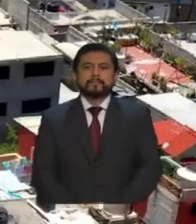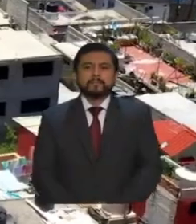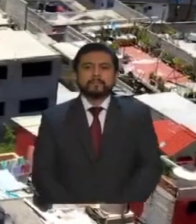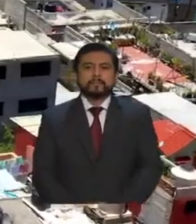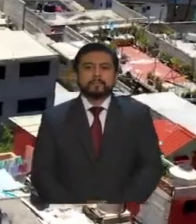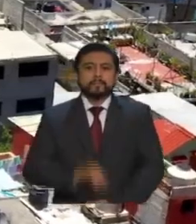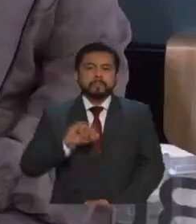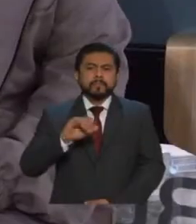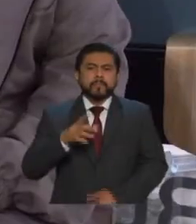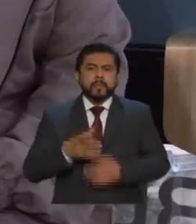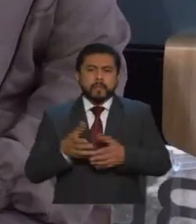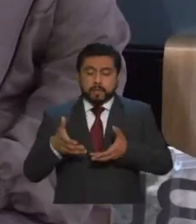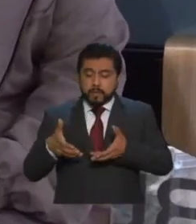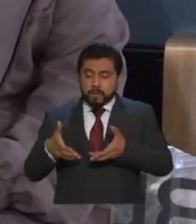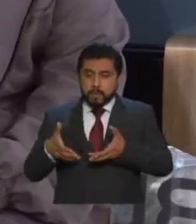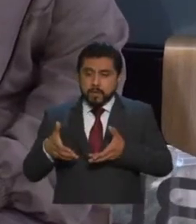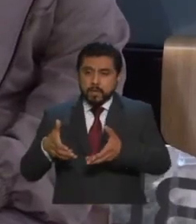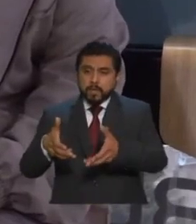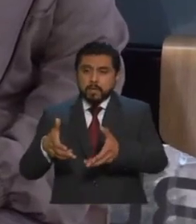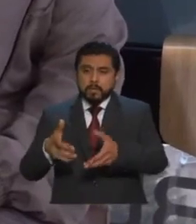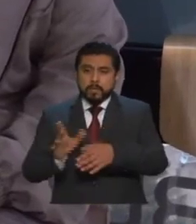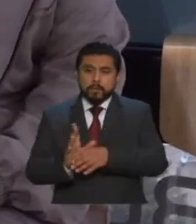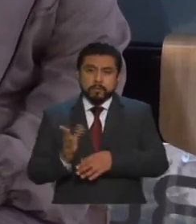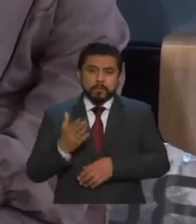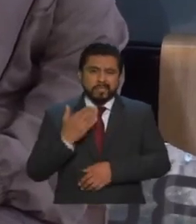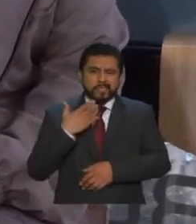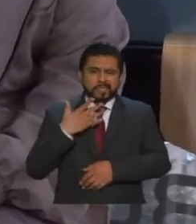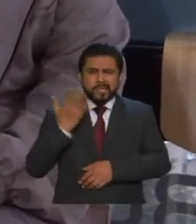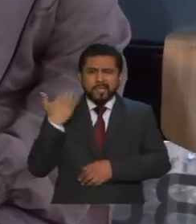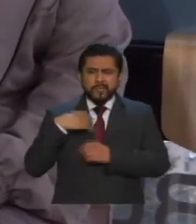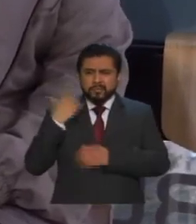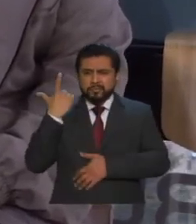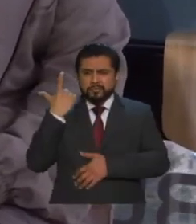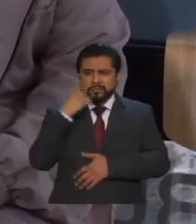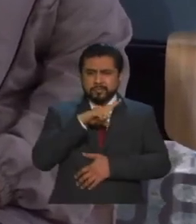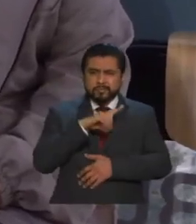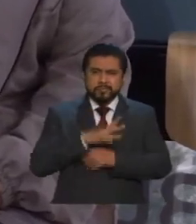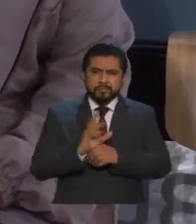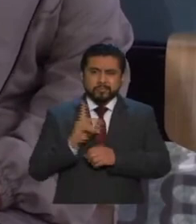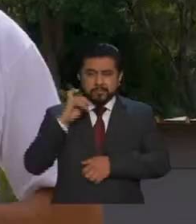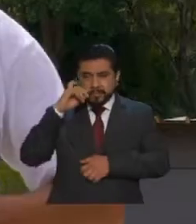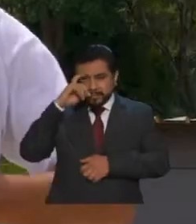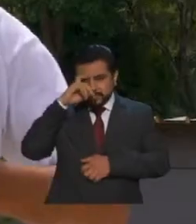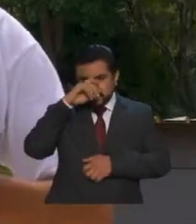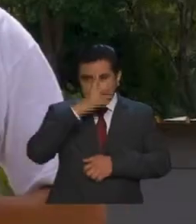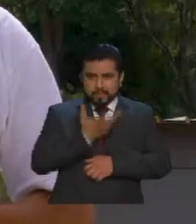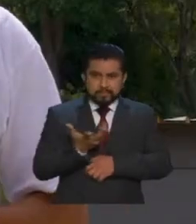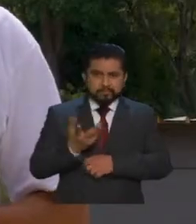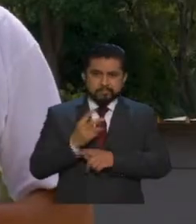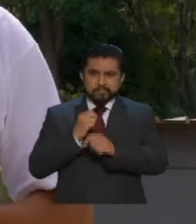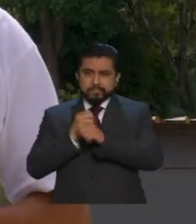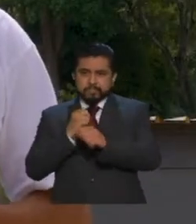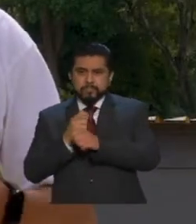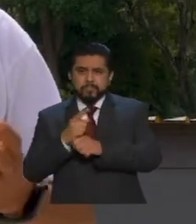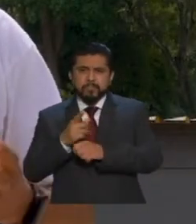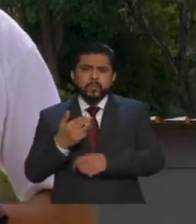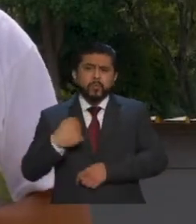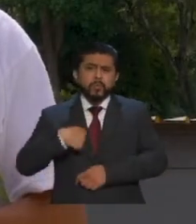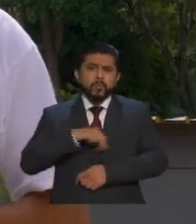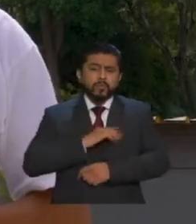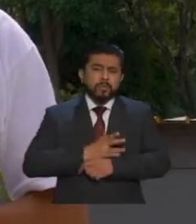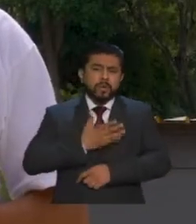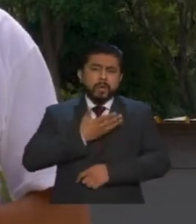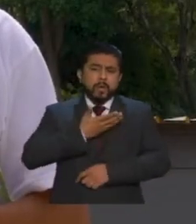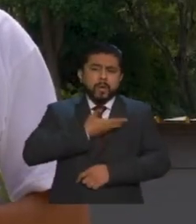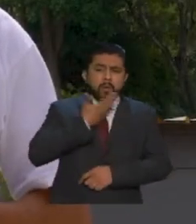Las calles eran estaban muy feas y era muy difícil bajar. Y ya estábamos acostumbrados por más de todo